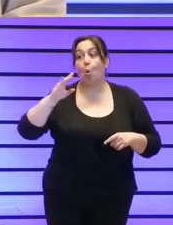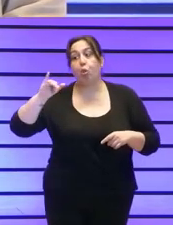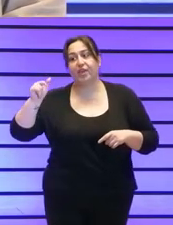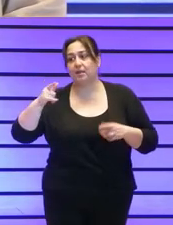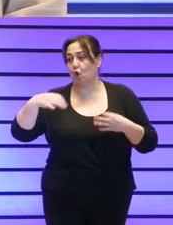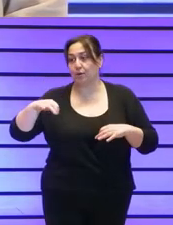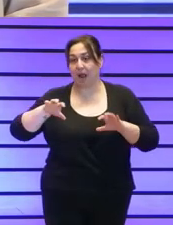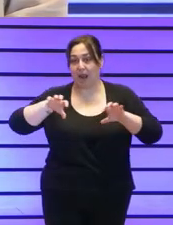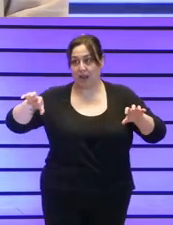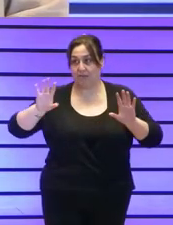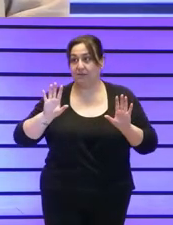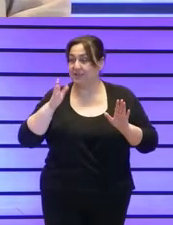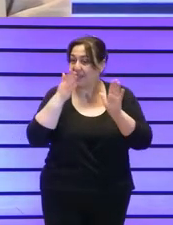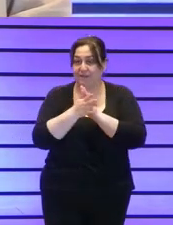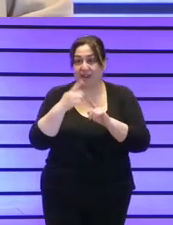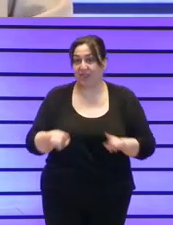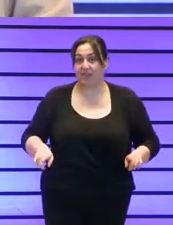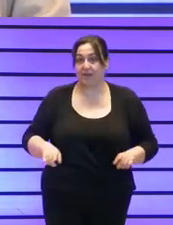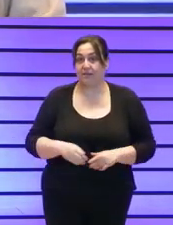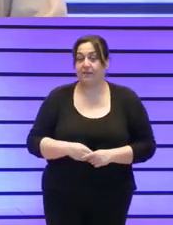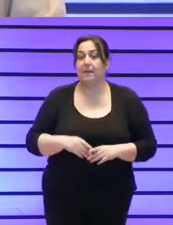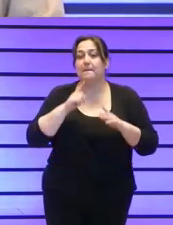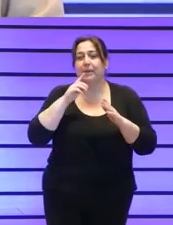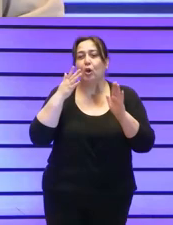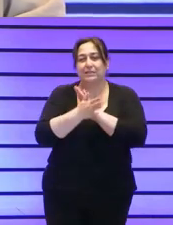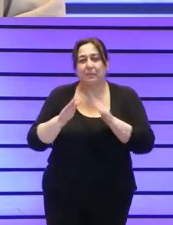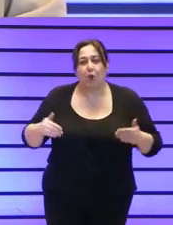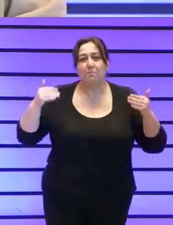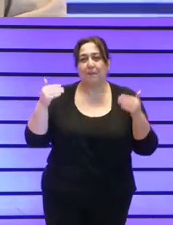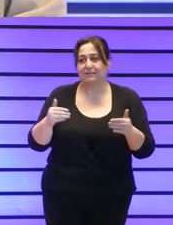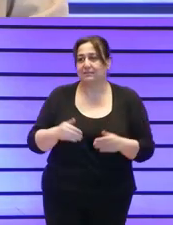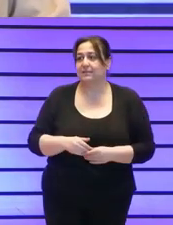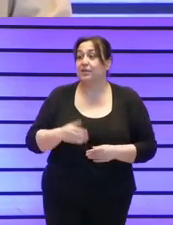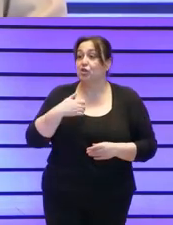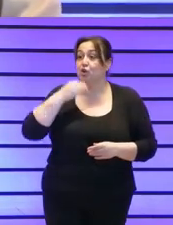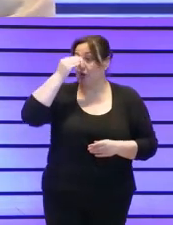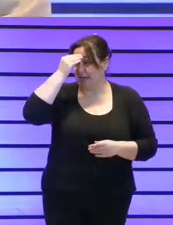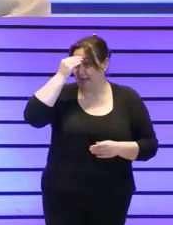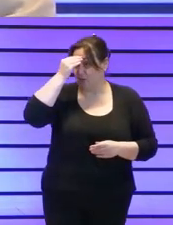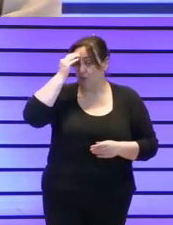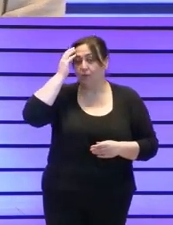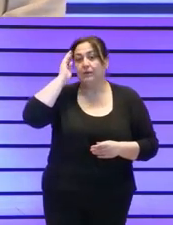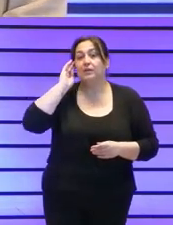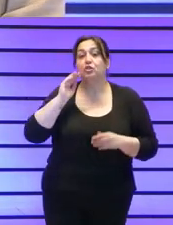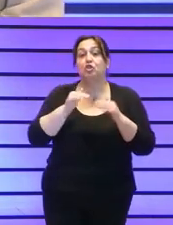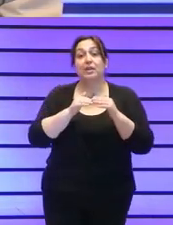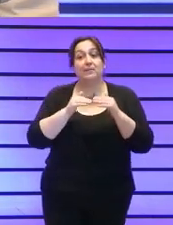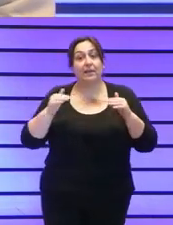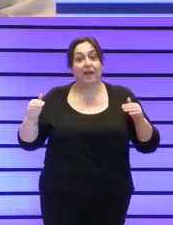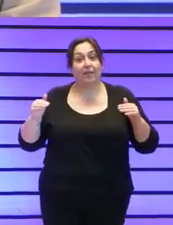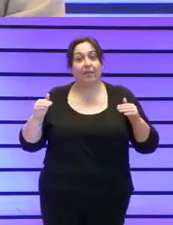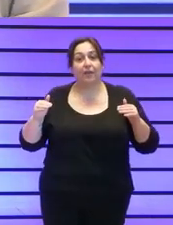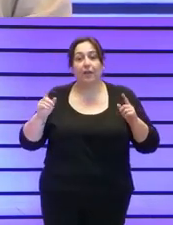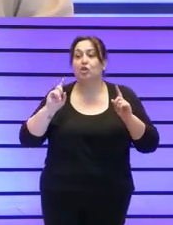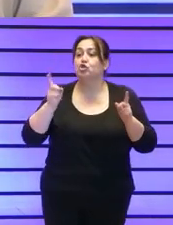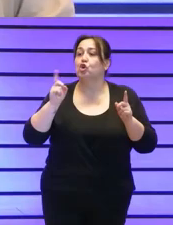En nuestras organizaciones. Pero voy más allá. Yo creo que la sostenibilidad no es solo una